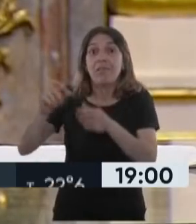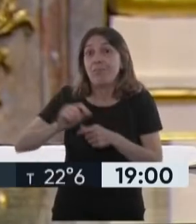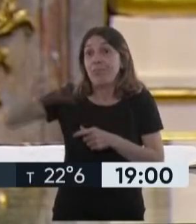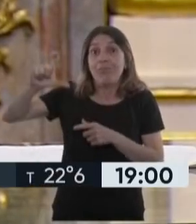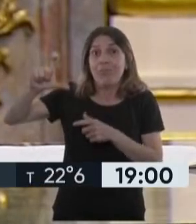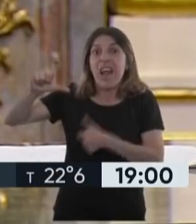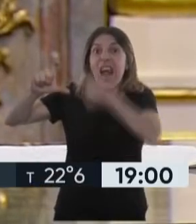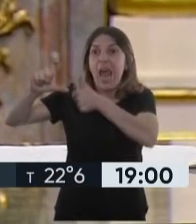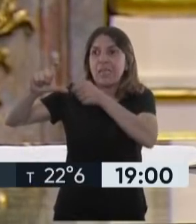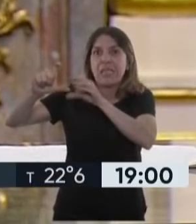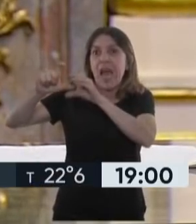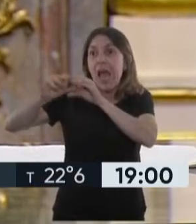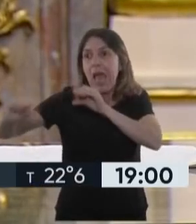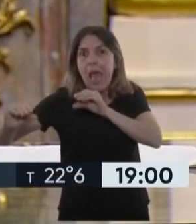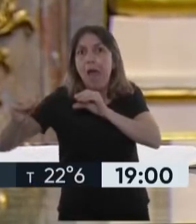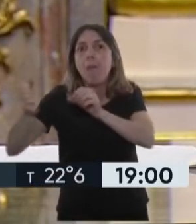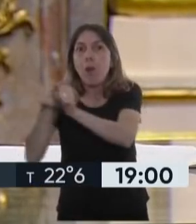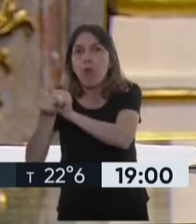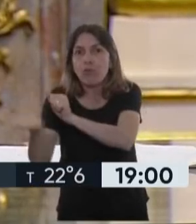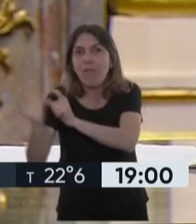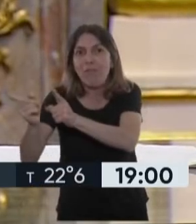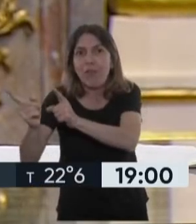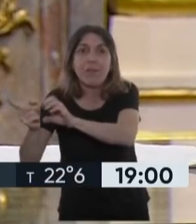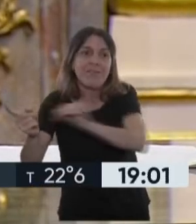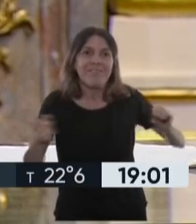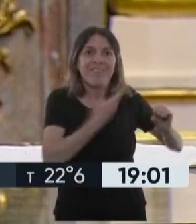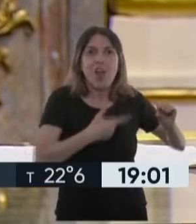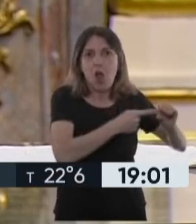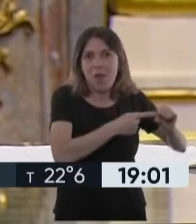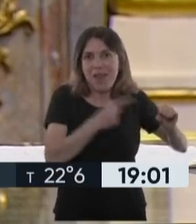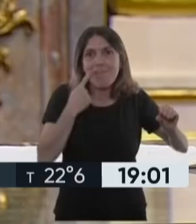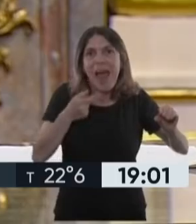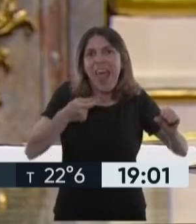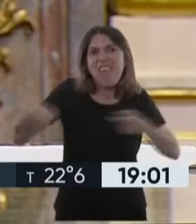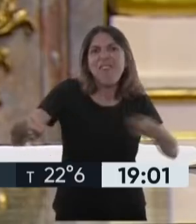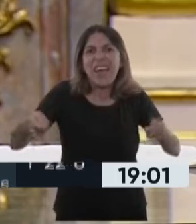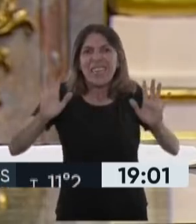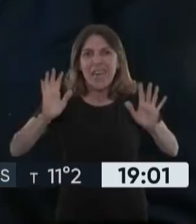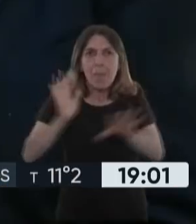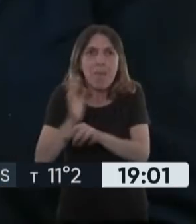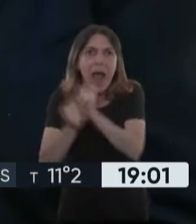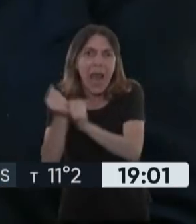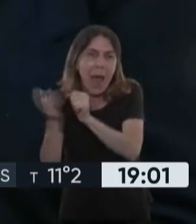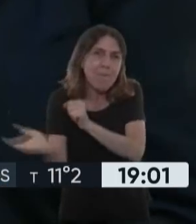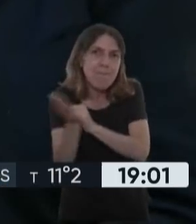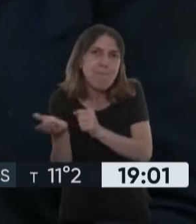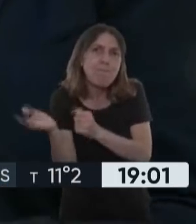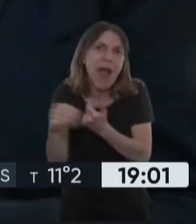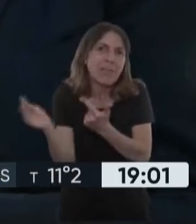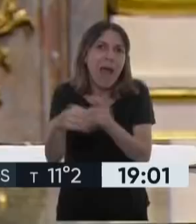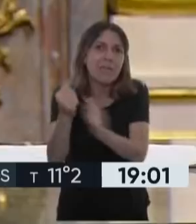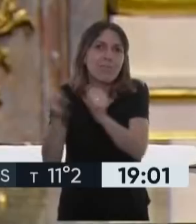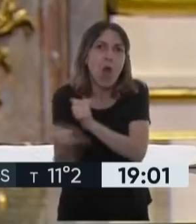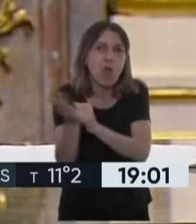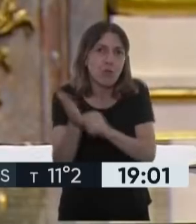contribución si esa ganancia, esa renta inesperada se canaliza a la inversión productiva, a la reinversión productiva, buscando